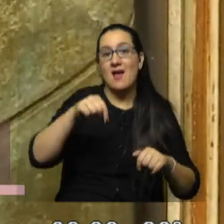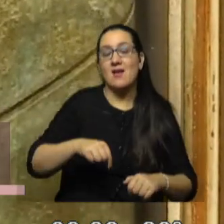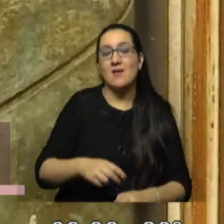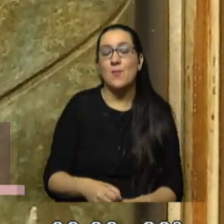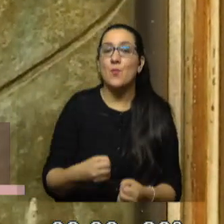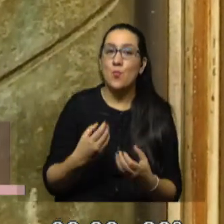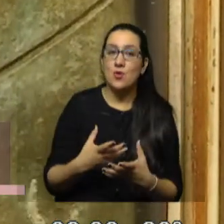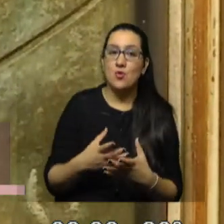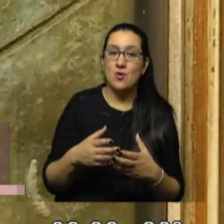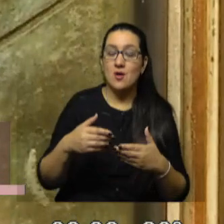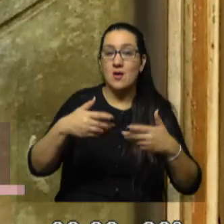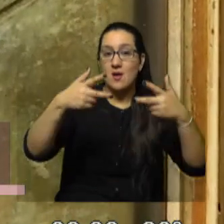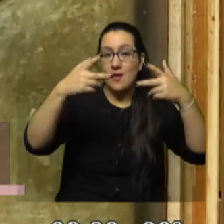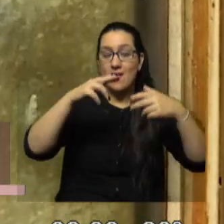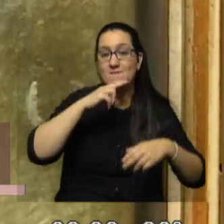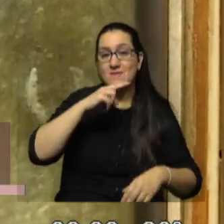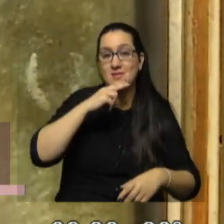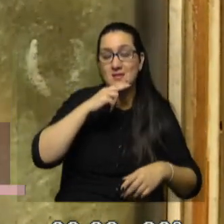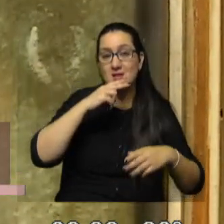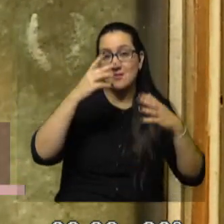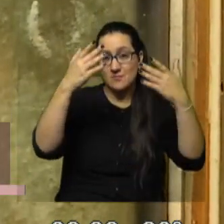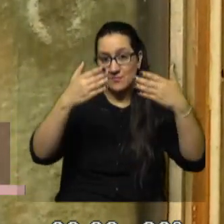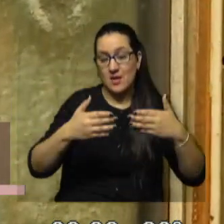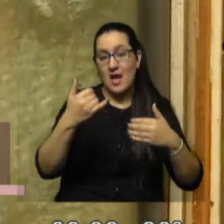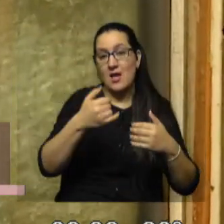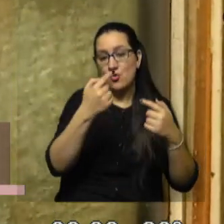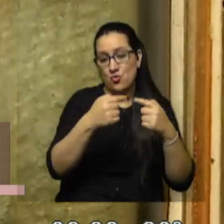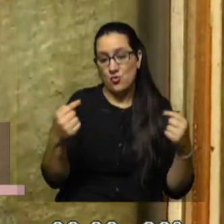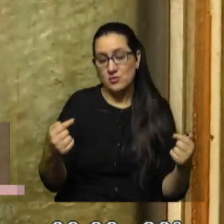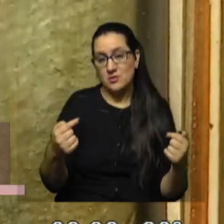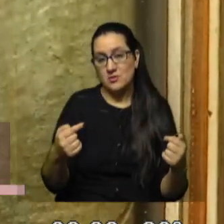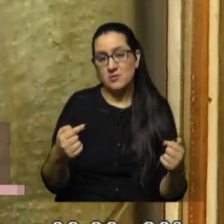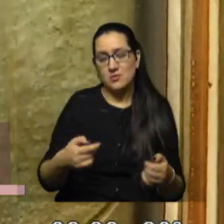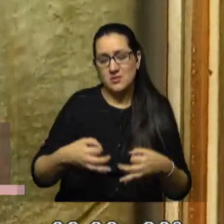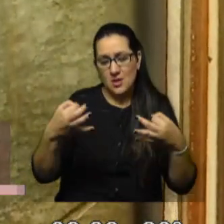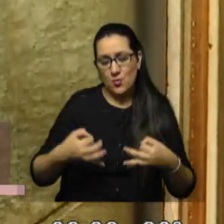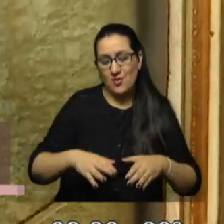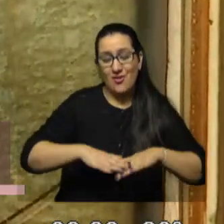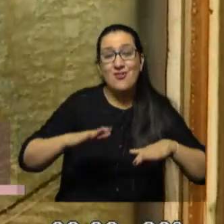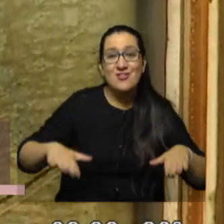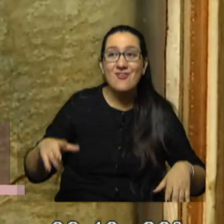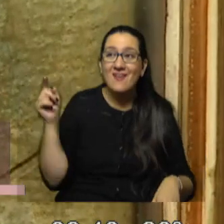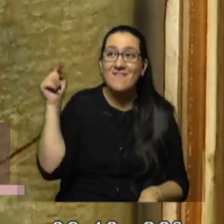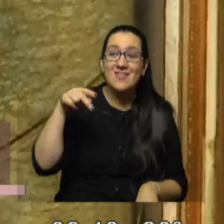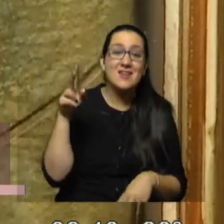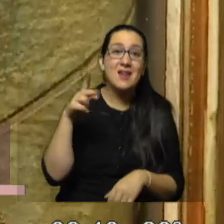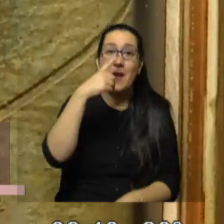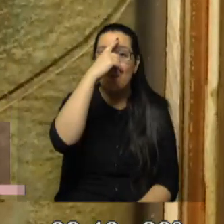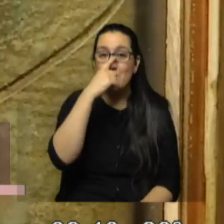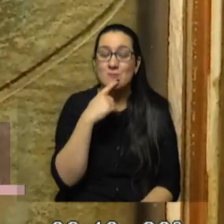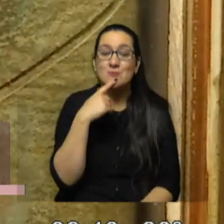Cabildo. Bueno, en las vitrinas y próximo a las vitrinas hay objetos que estoy segura que a las niñas y niños que vienen al museo, que